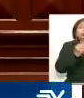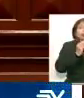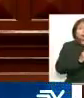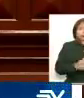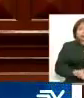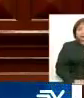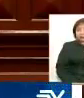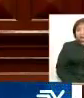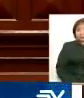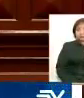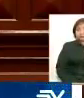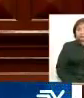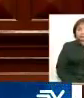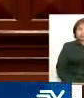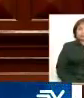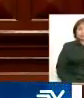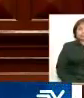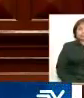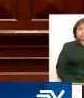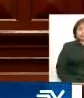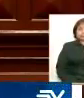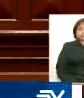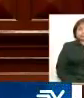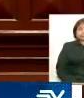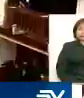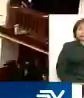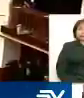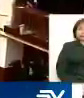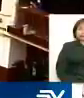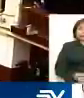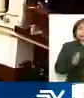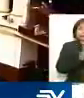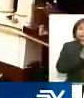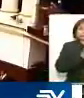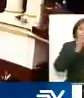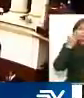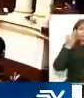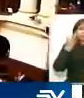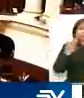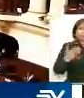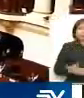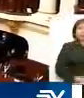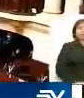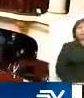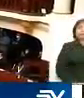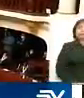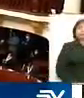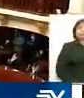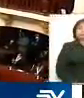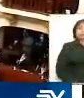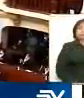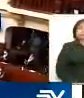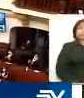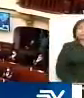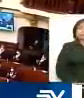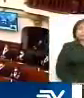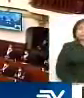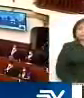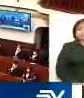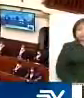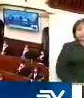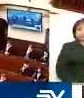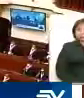periodo concluirá a mediados del próximo año. Merino prometió respetar el calendario electoral por el que deberá entregar el poder en